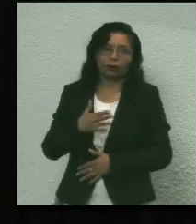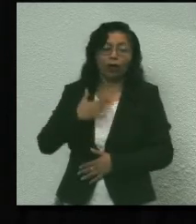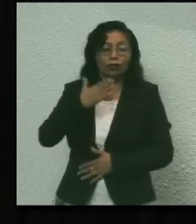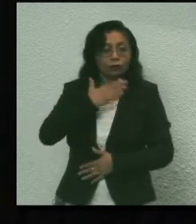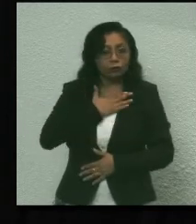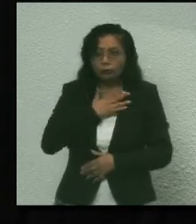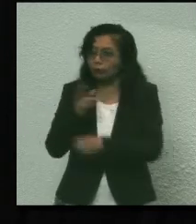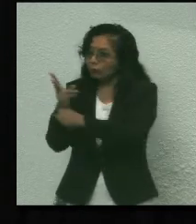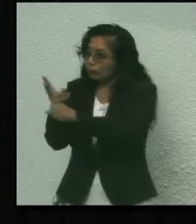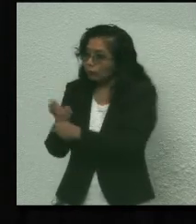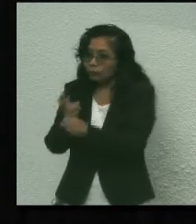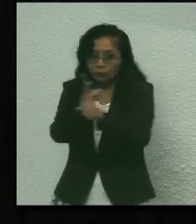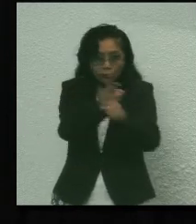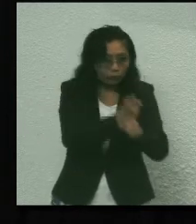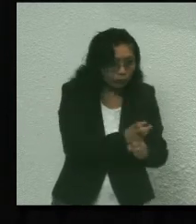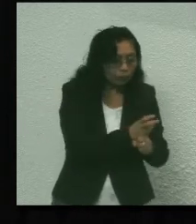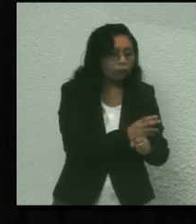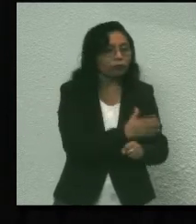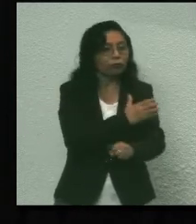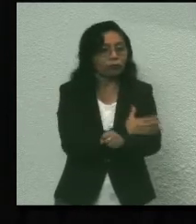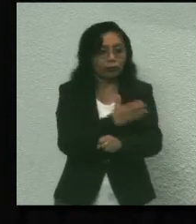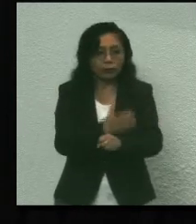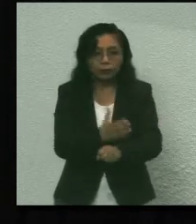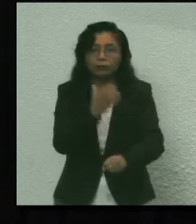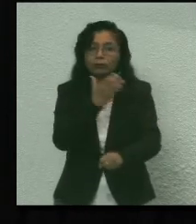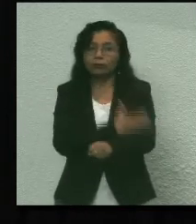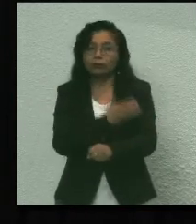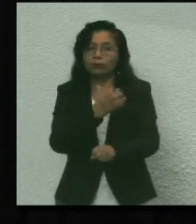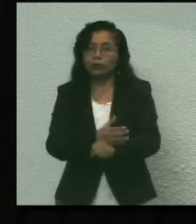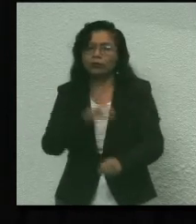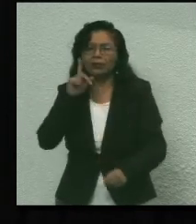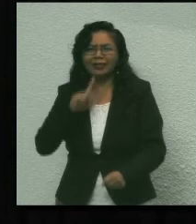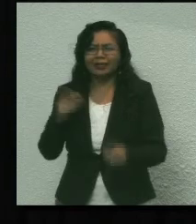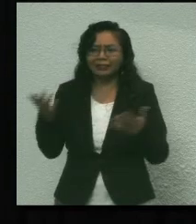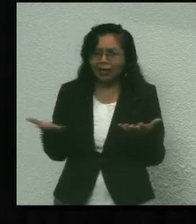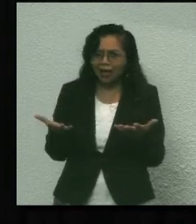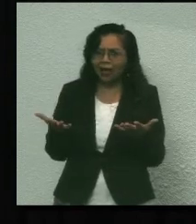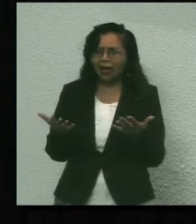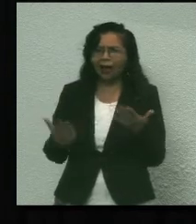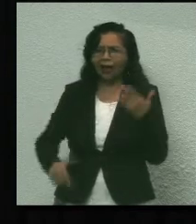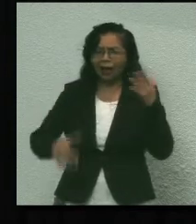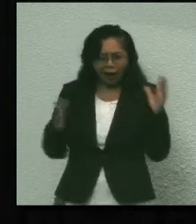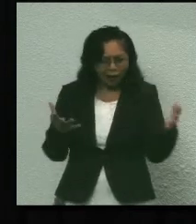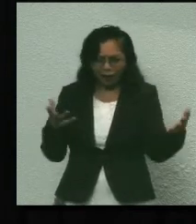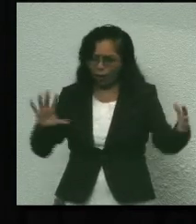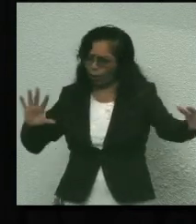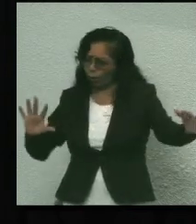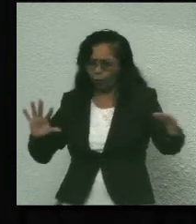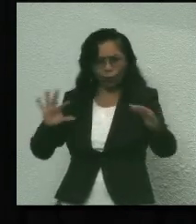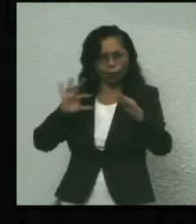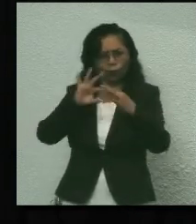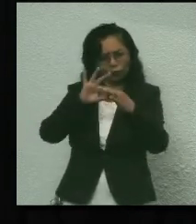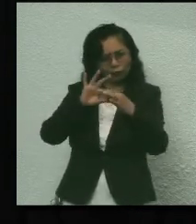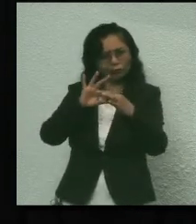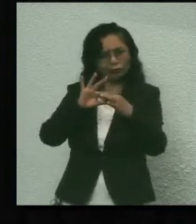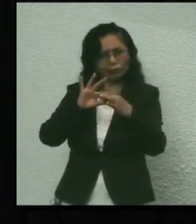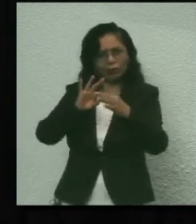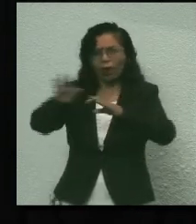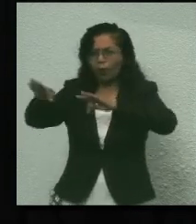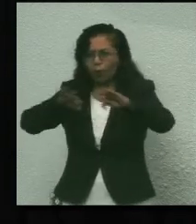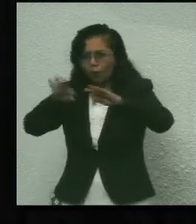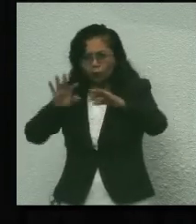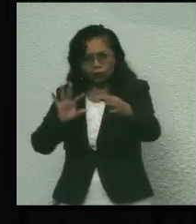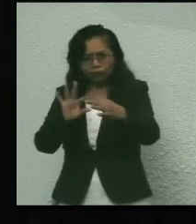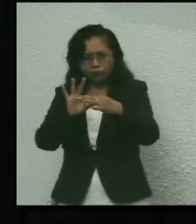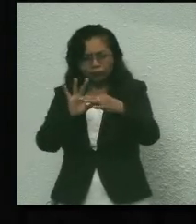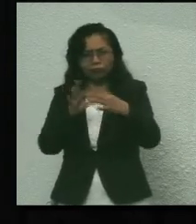invito, compañeras y compañeros, a establecer una agenda común, compartida, que atienda